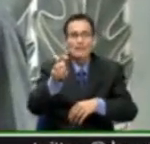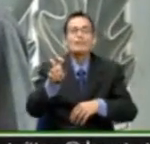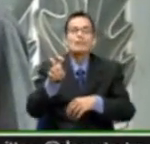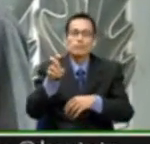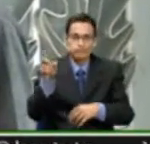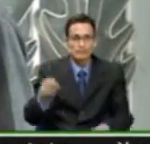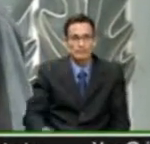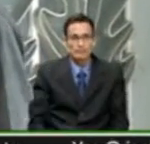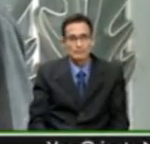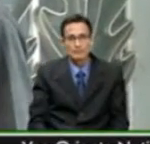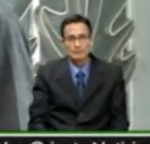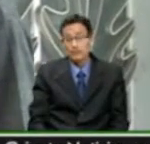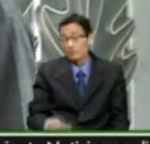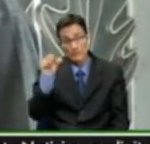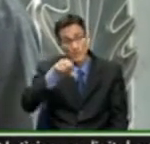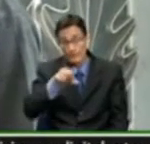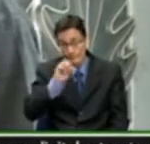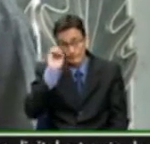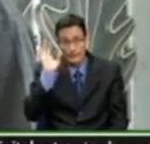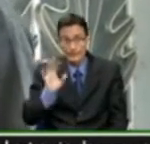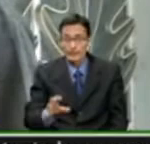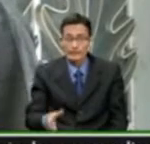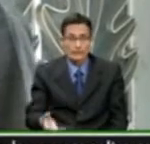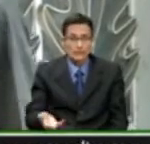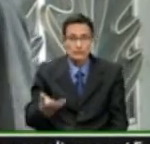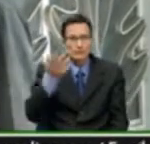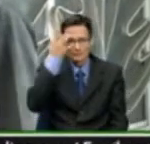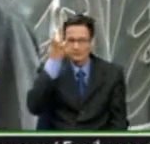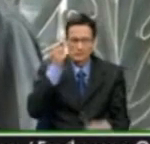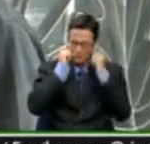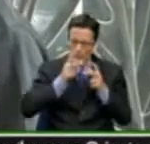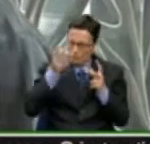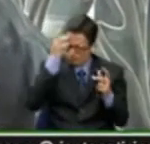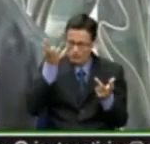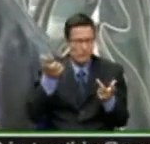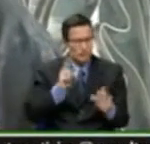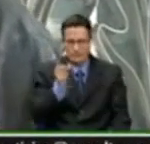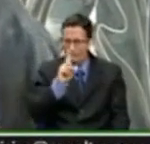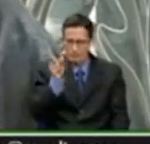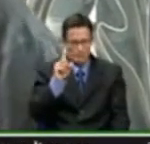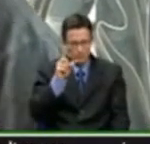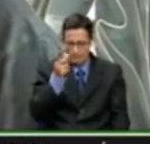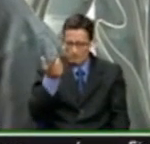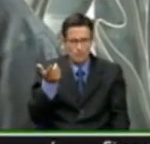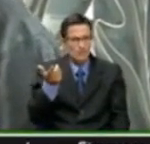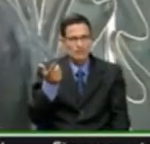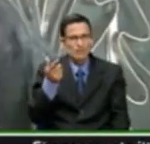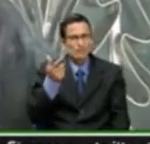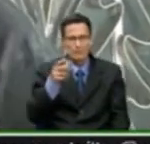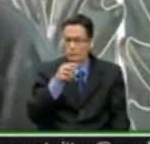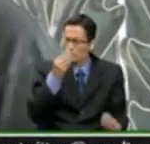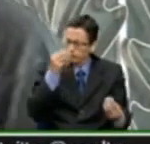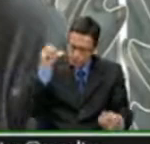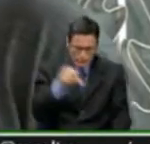hecho también, ese es mal hecho porque, o sea, la gente no hay que poner a hacer eso. Eso es algo que está muy mal, ¿sí?